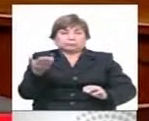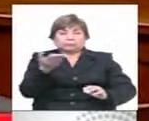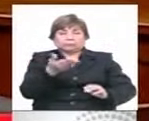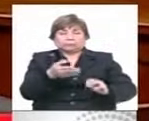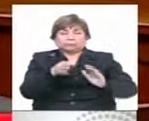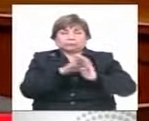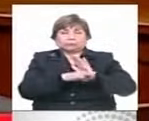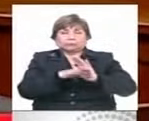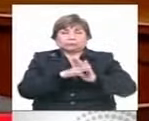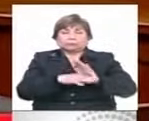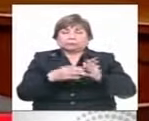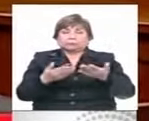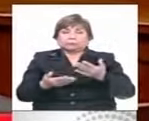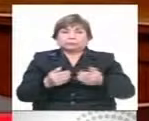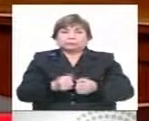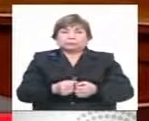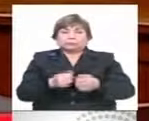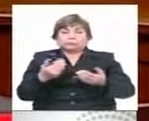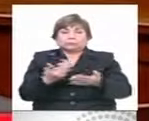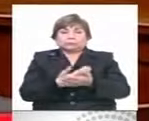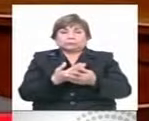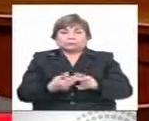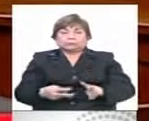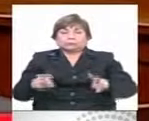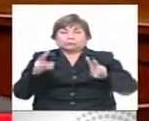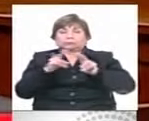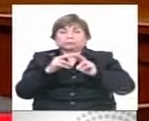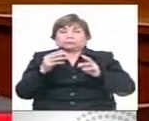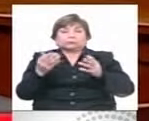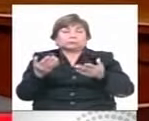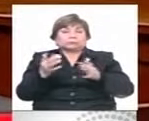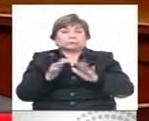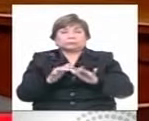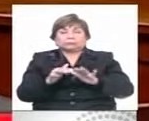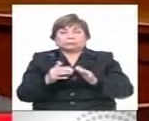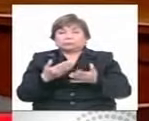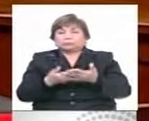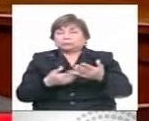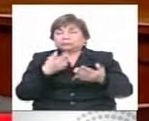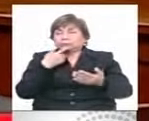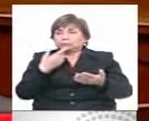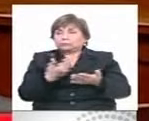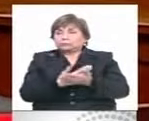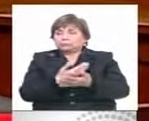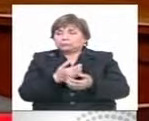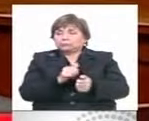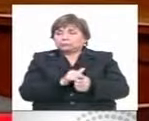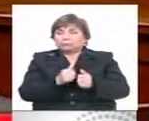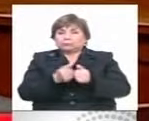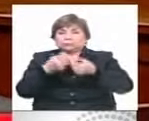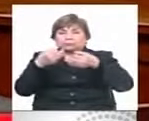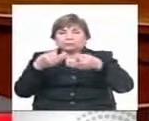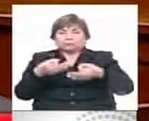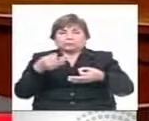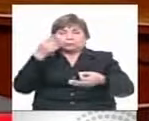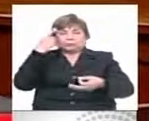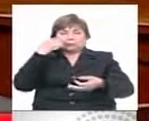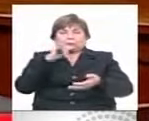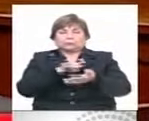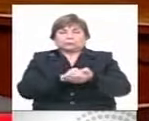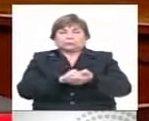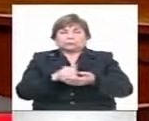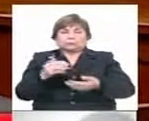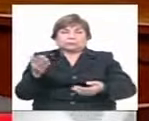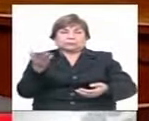entendido que el impulso a la innovación y la transformación digital se ha convertido en una pieza fundamental para que